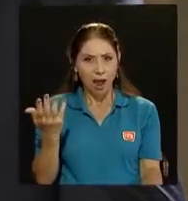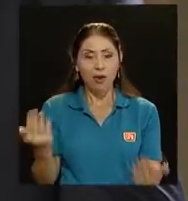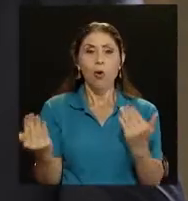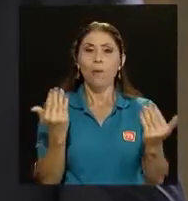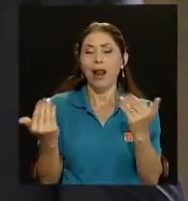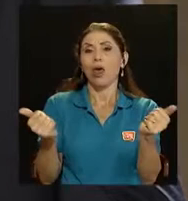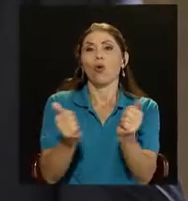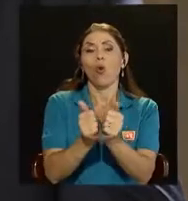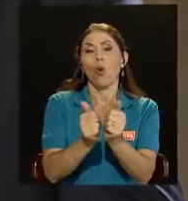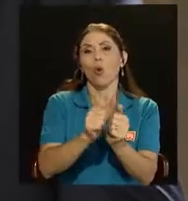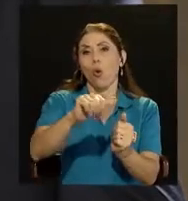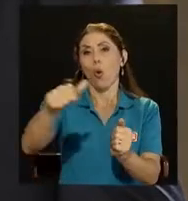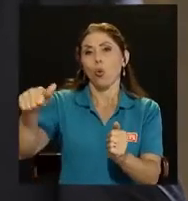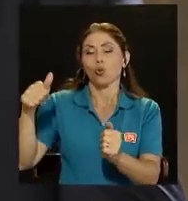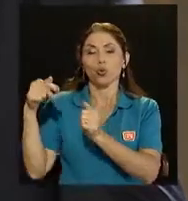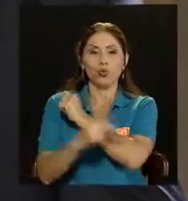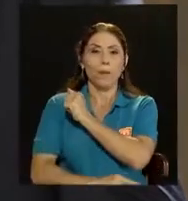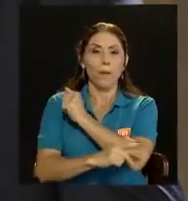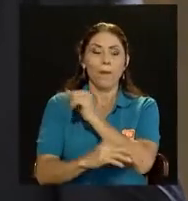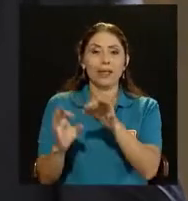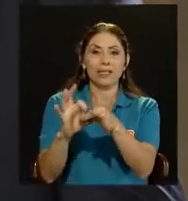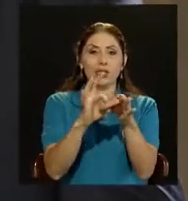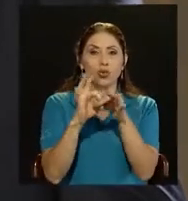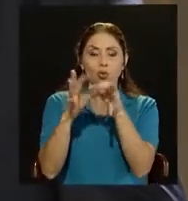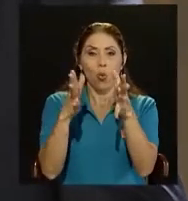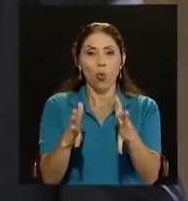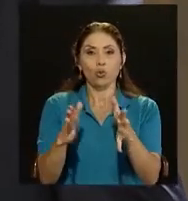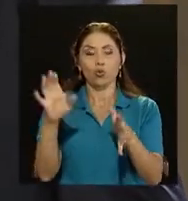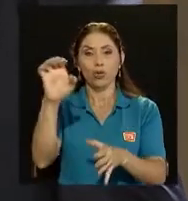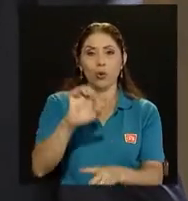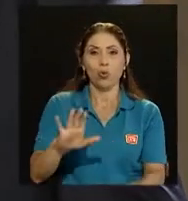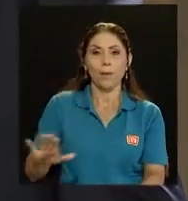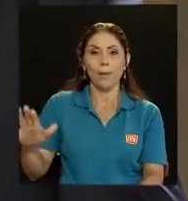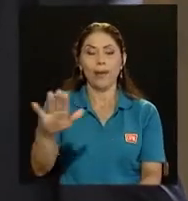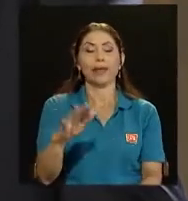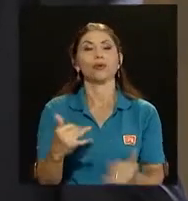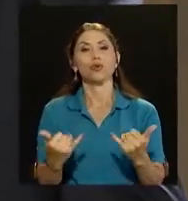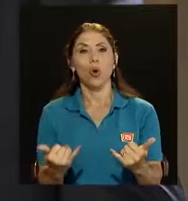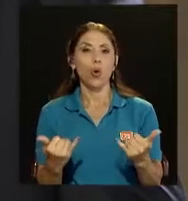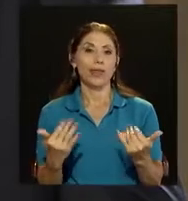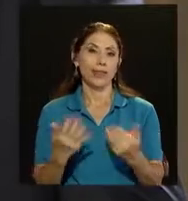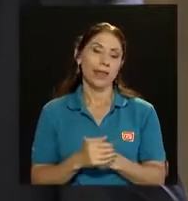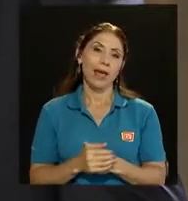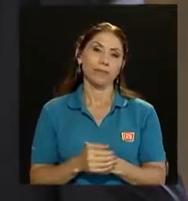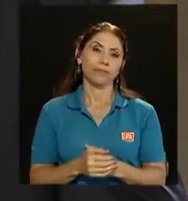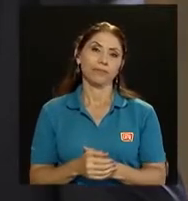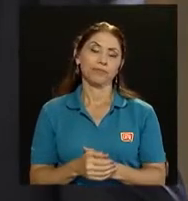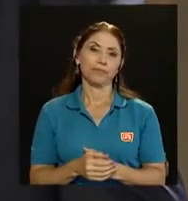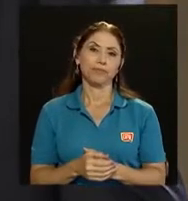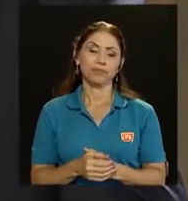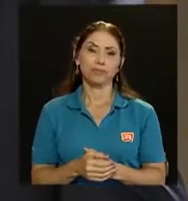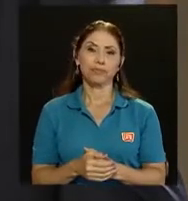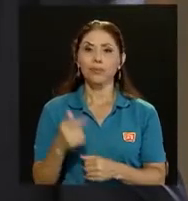con el resto de nuestros socios europeos. Hoy en día, creo que debido